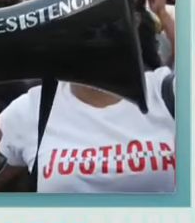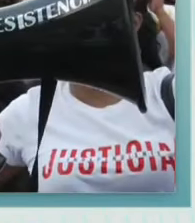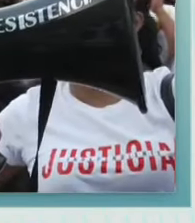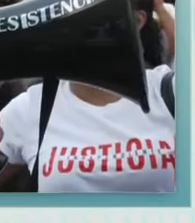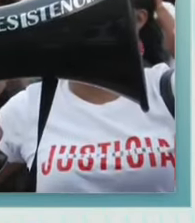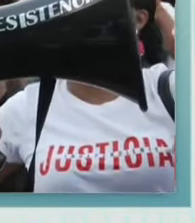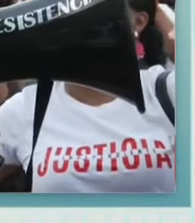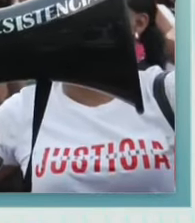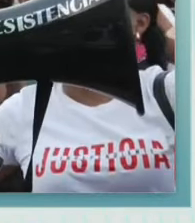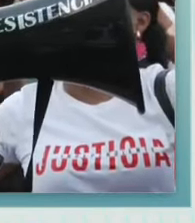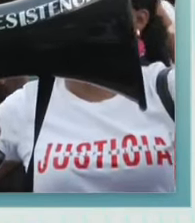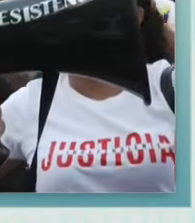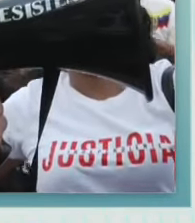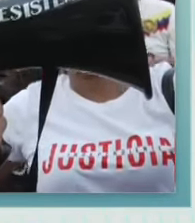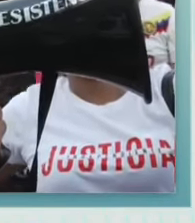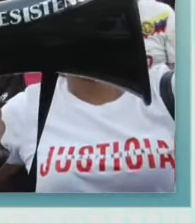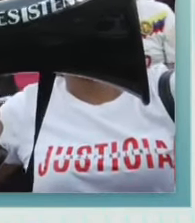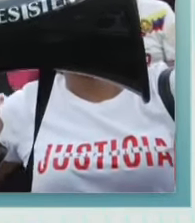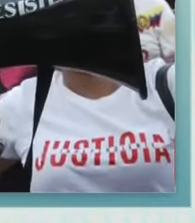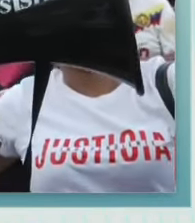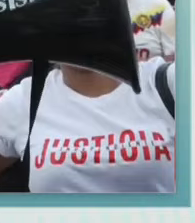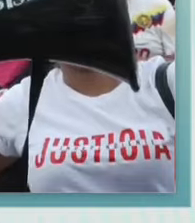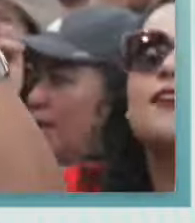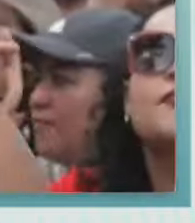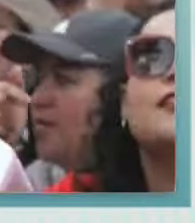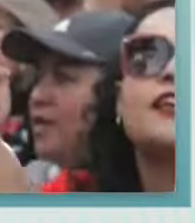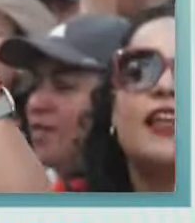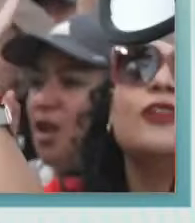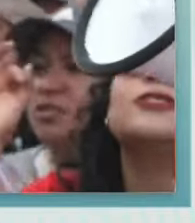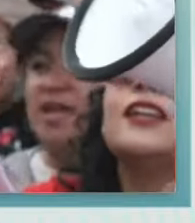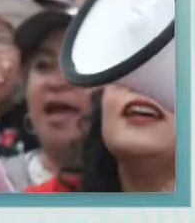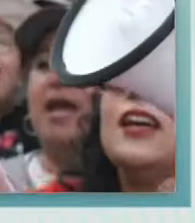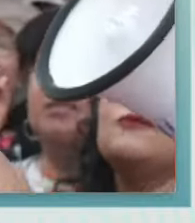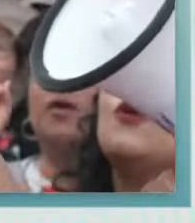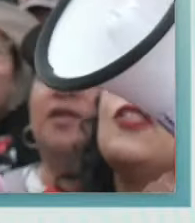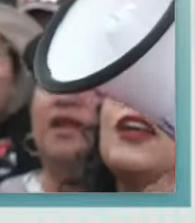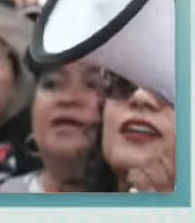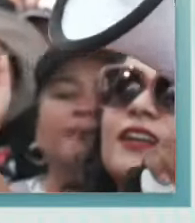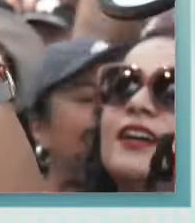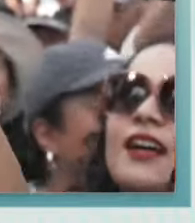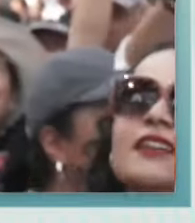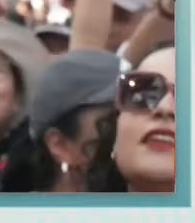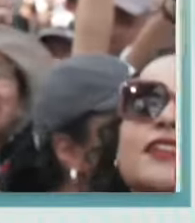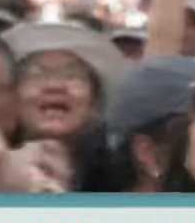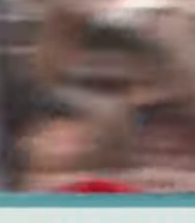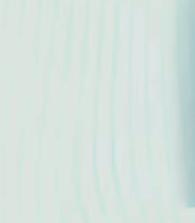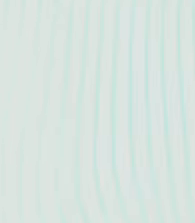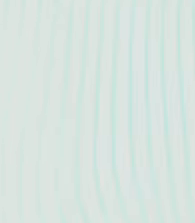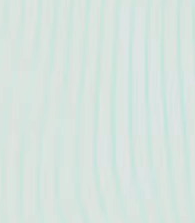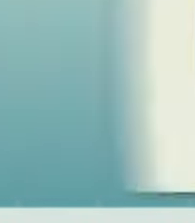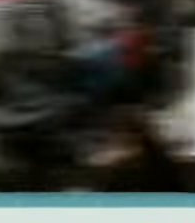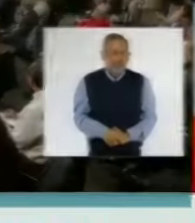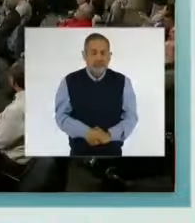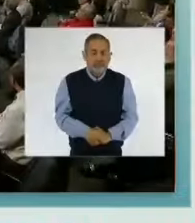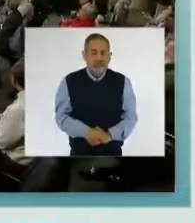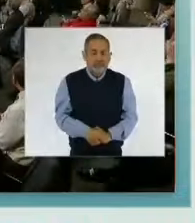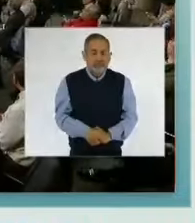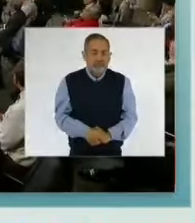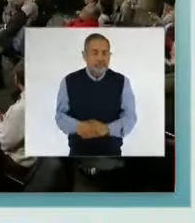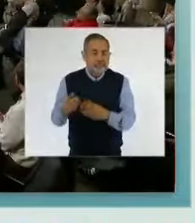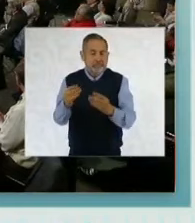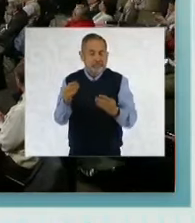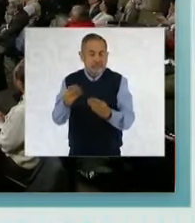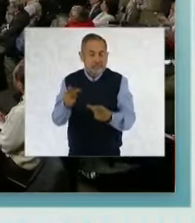al Poder Judicial. Magistrados y jueces piden no dejar morir a la democracia mexicana. Por su parte, afirma Omar